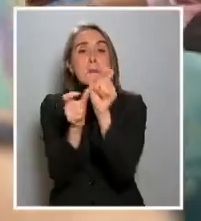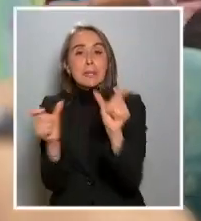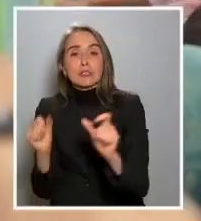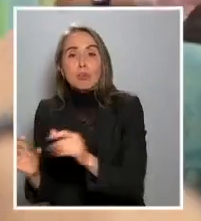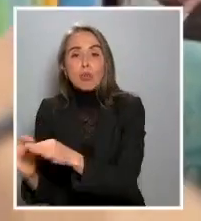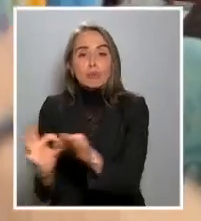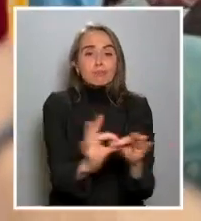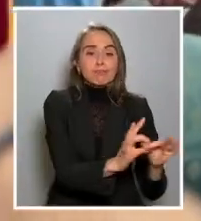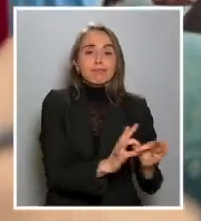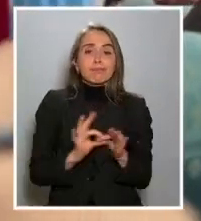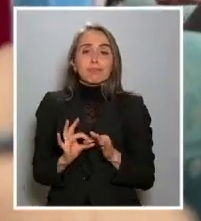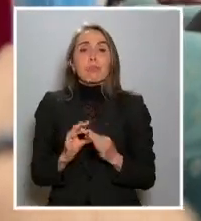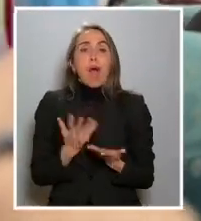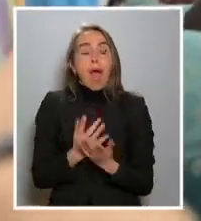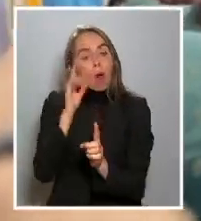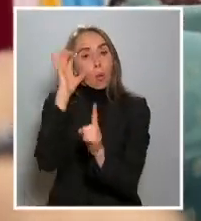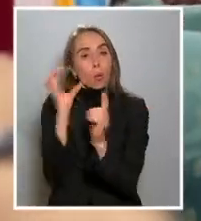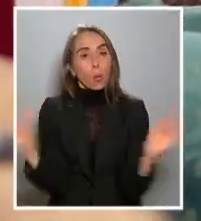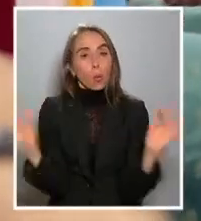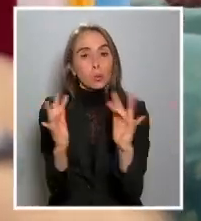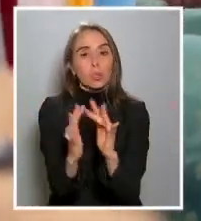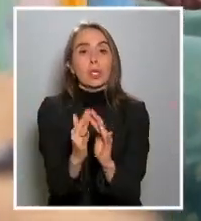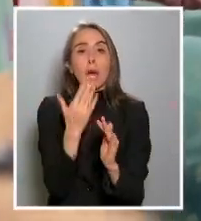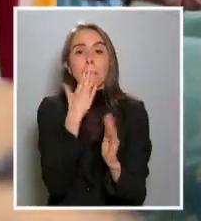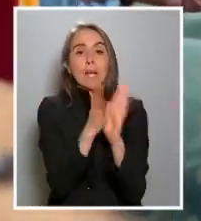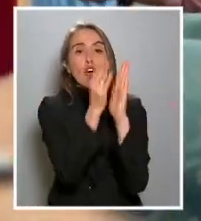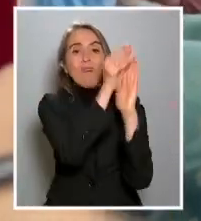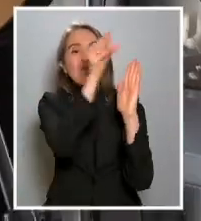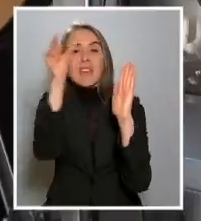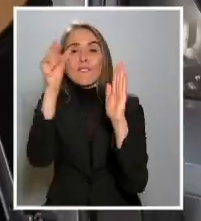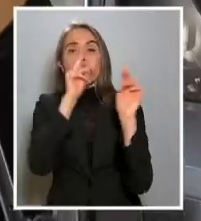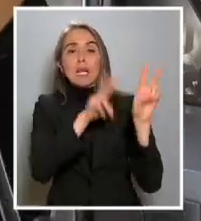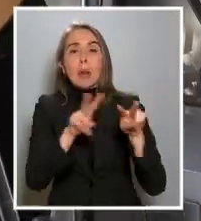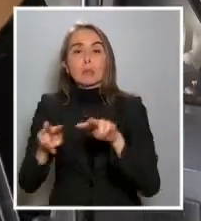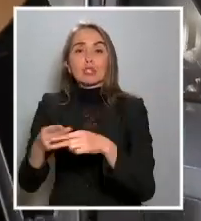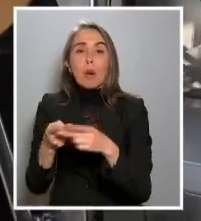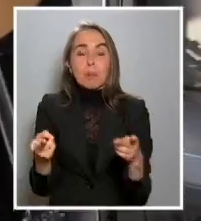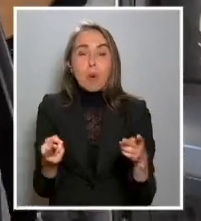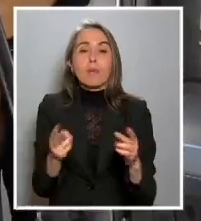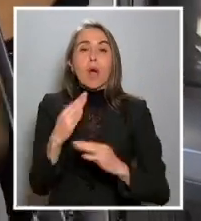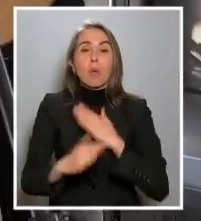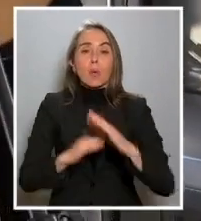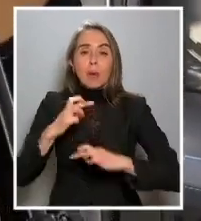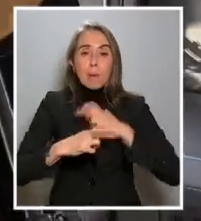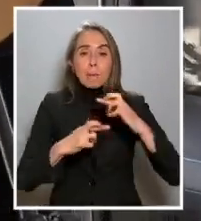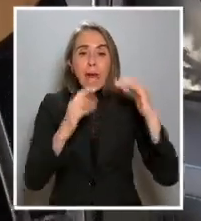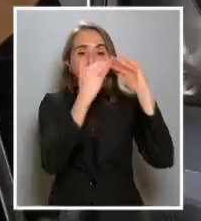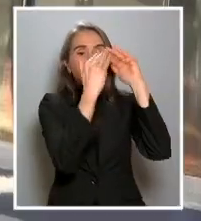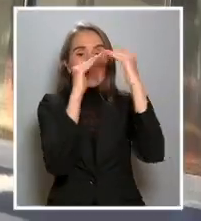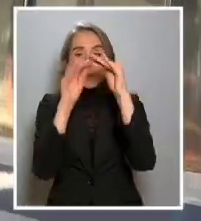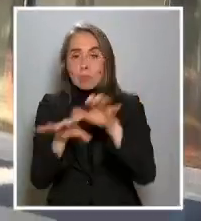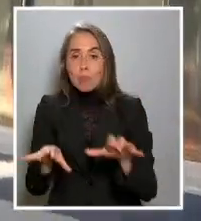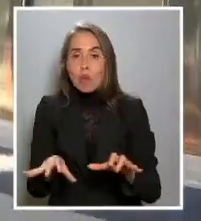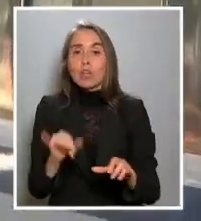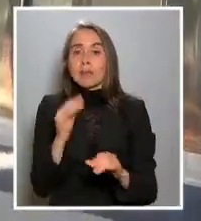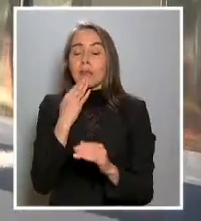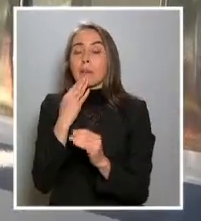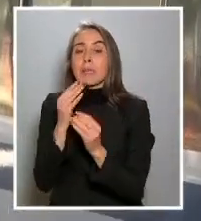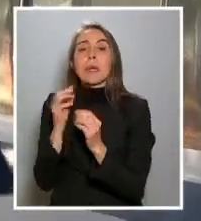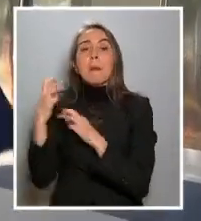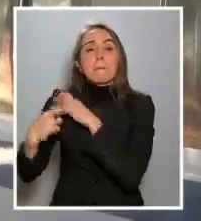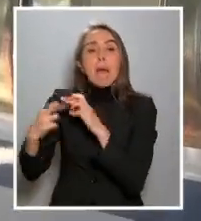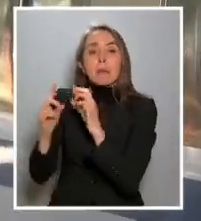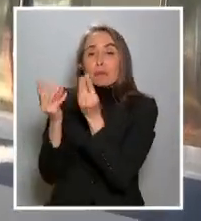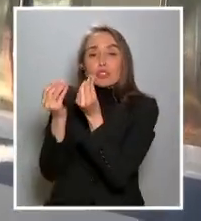social. Vamos a mejorar la red pública de bibliotecas y museos y protegeremos nuestro patrimonio material e inmaterial.